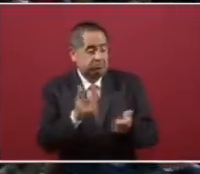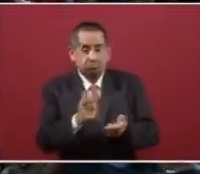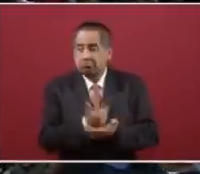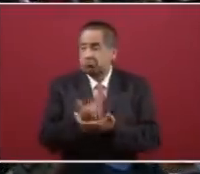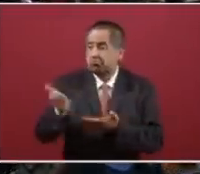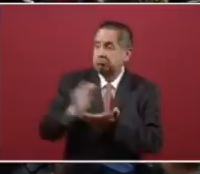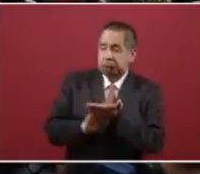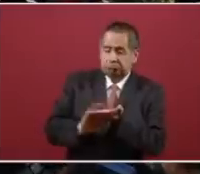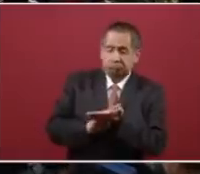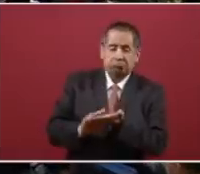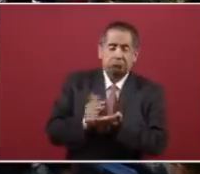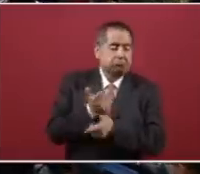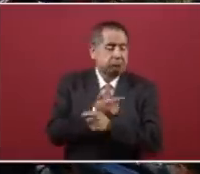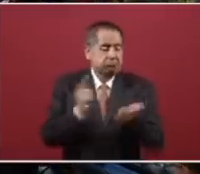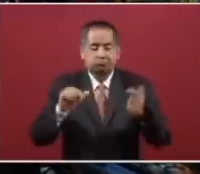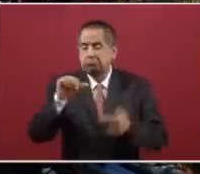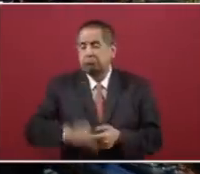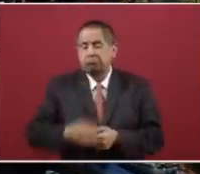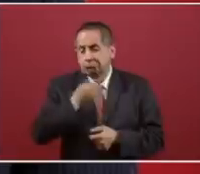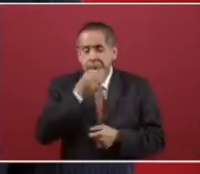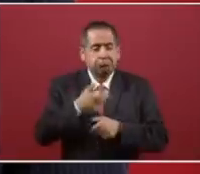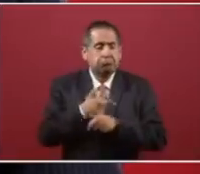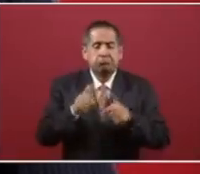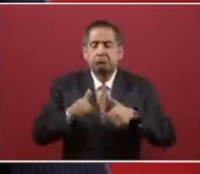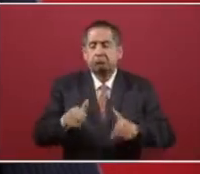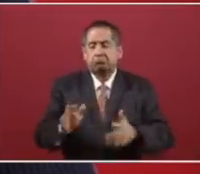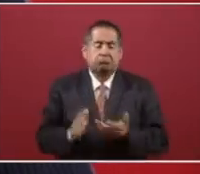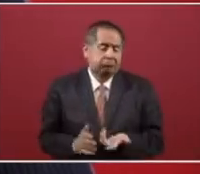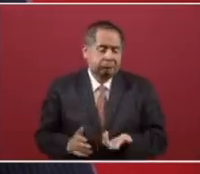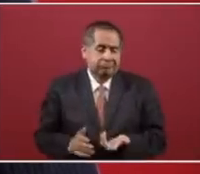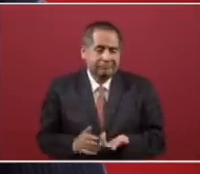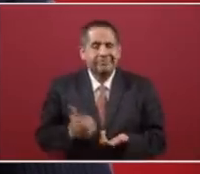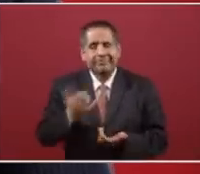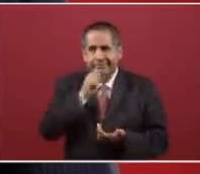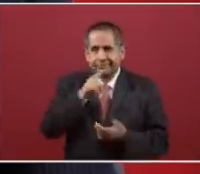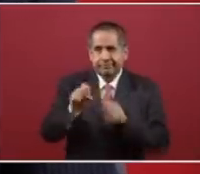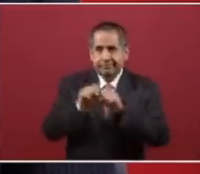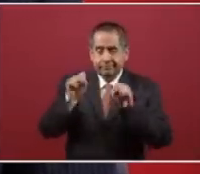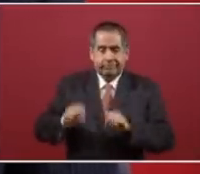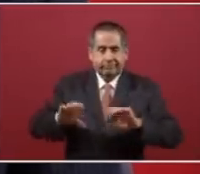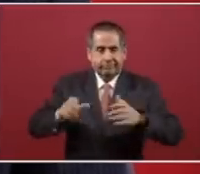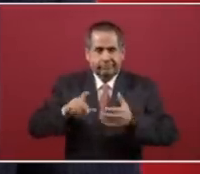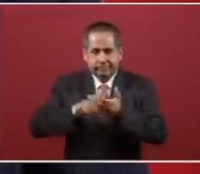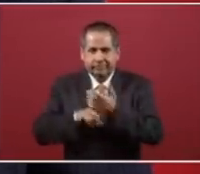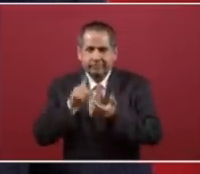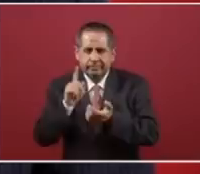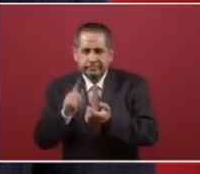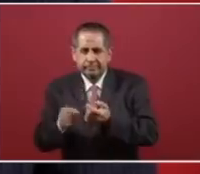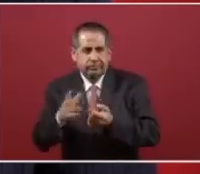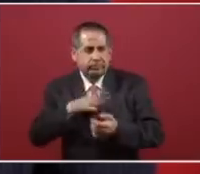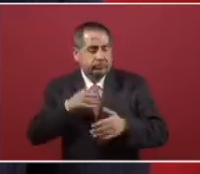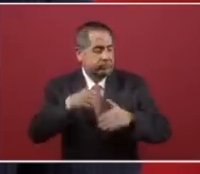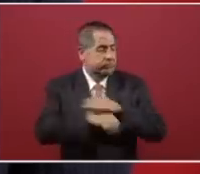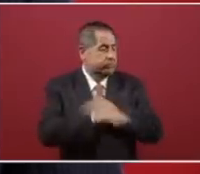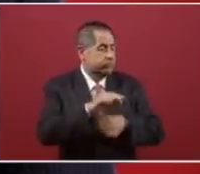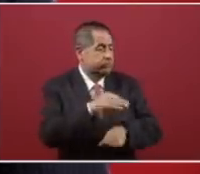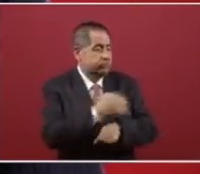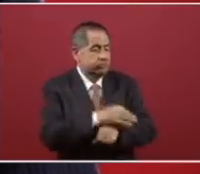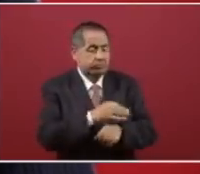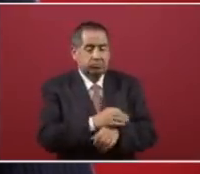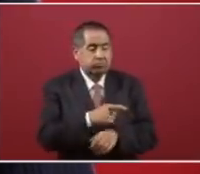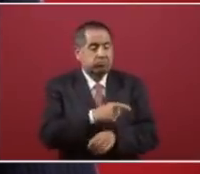bajo fianza de manera automática y por otro lado en el sistema procesal penal acusatorio esto implica que no hay prisión preventiva oficiosa ellos